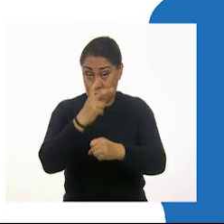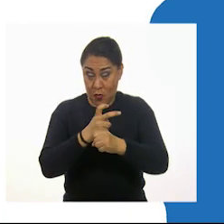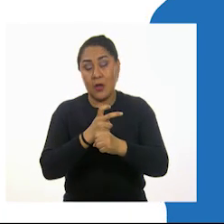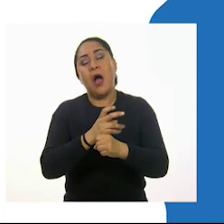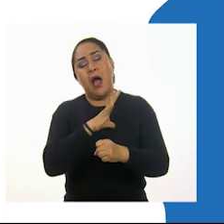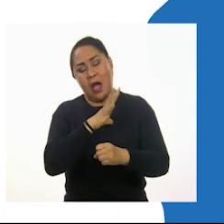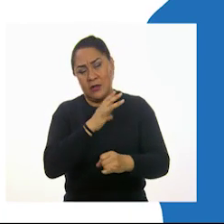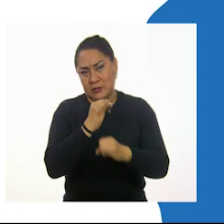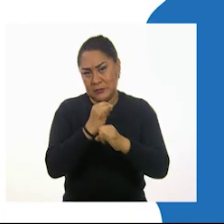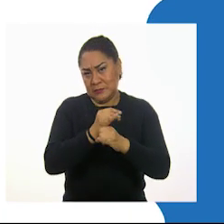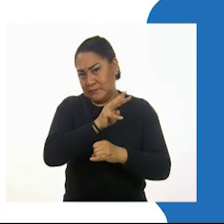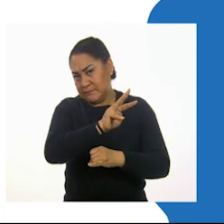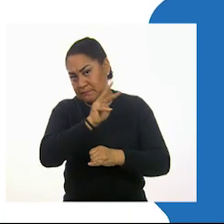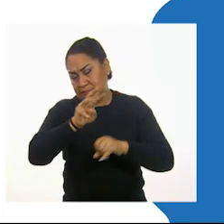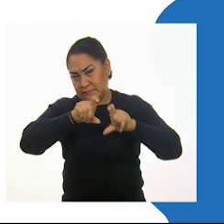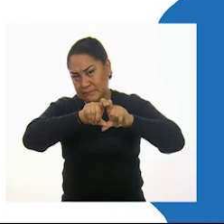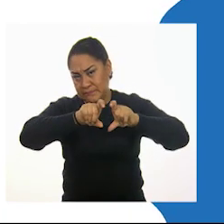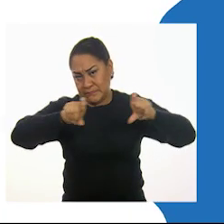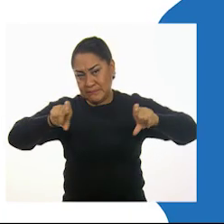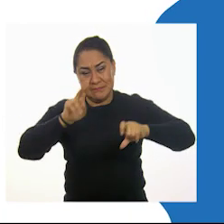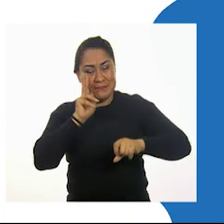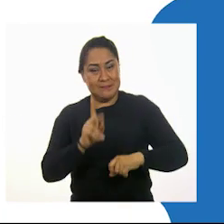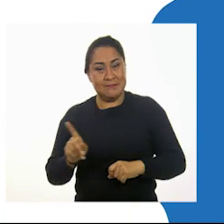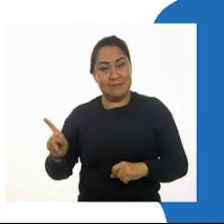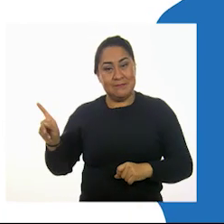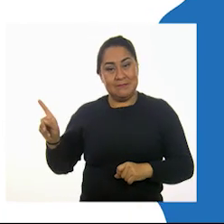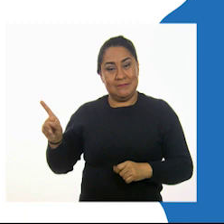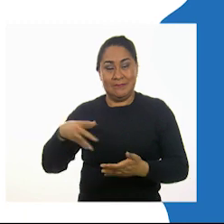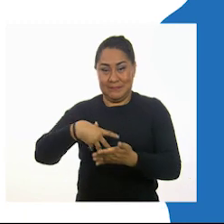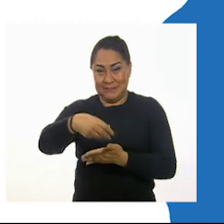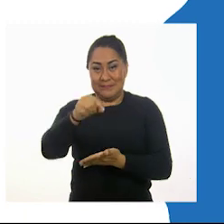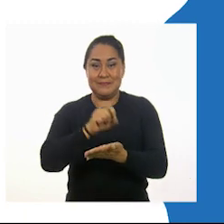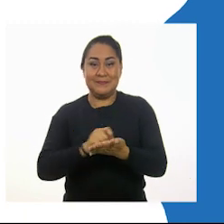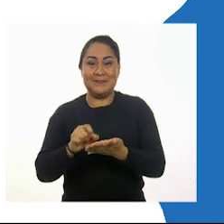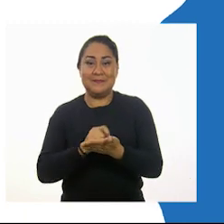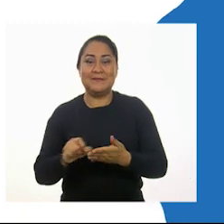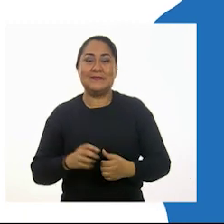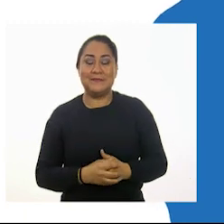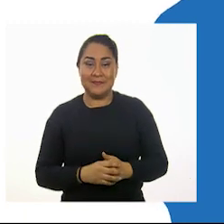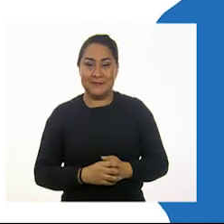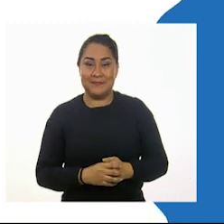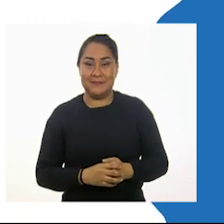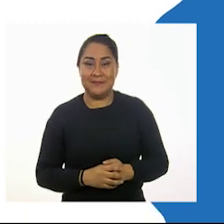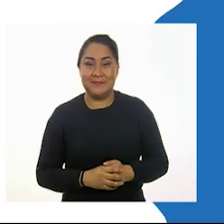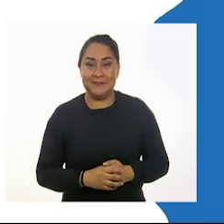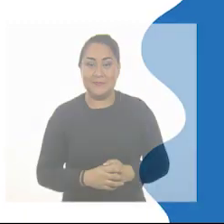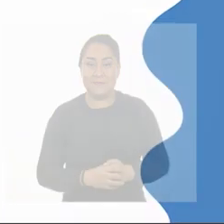siguiente liga: aprendeencasa.cep.gov.mx.